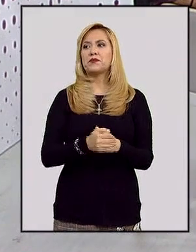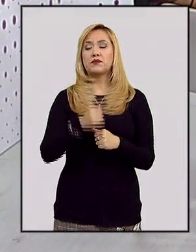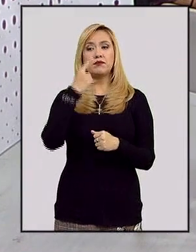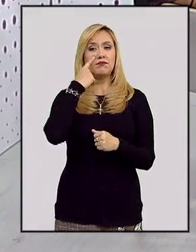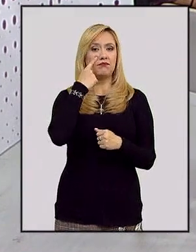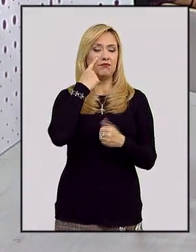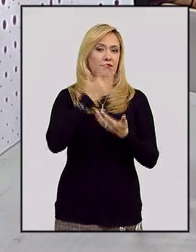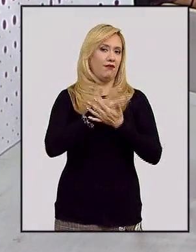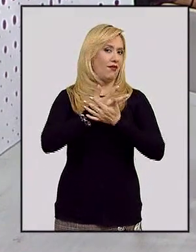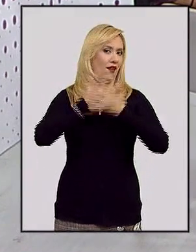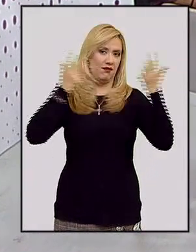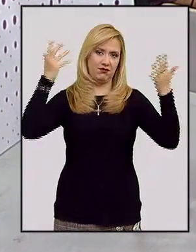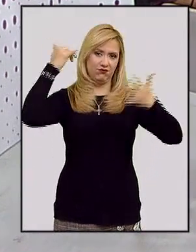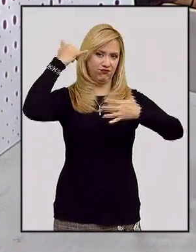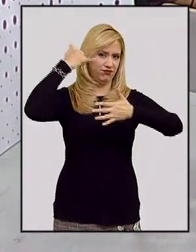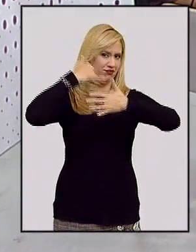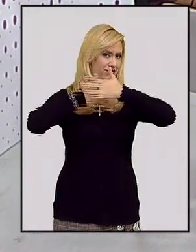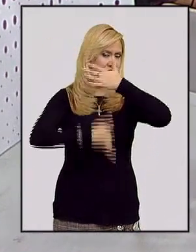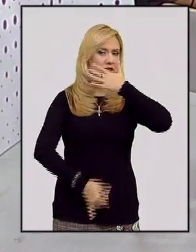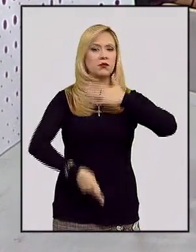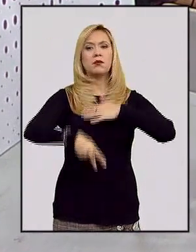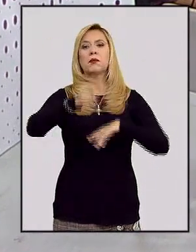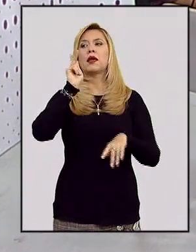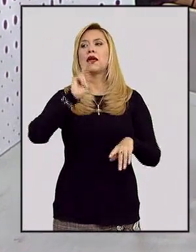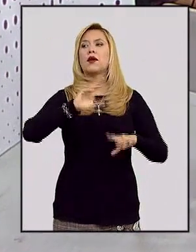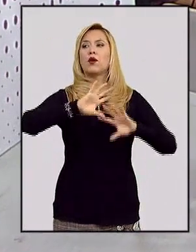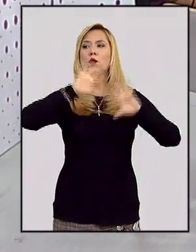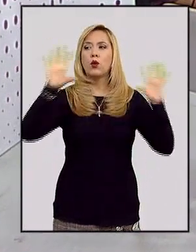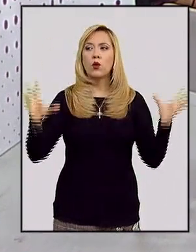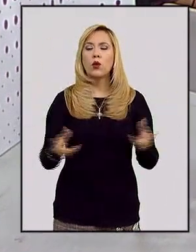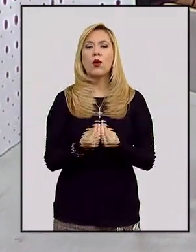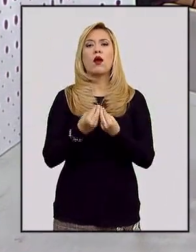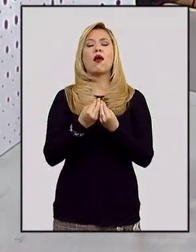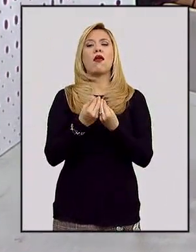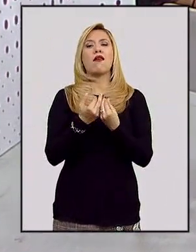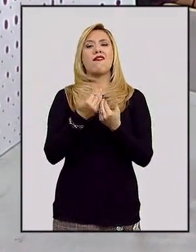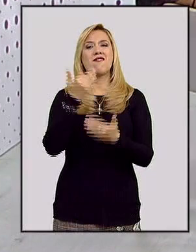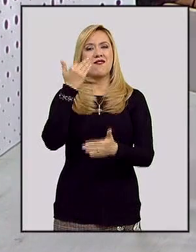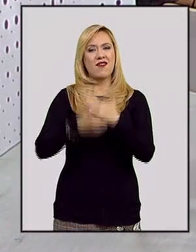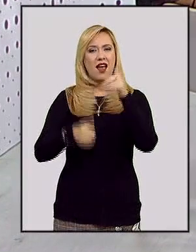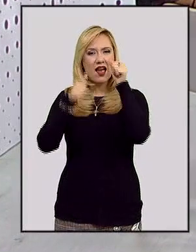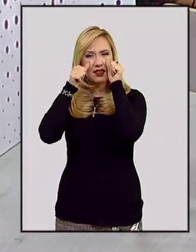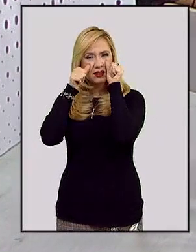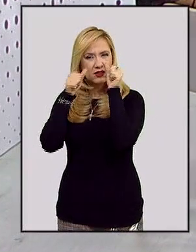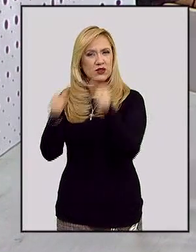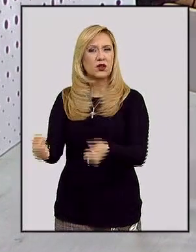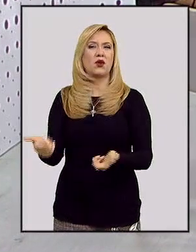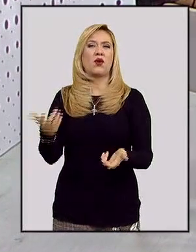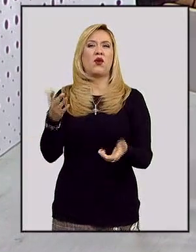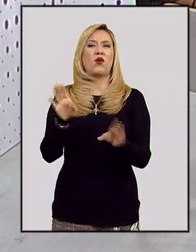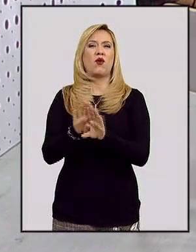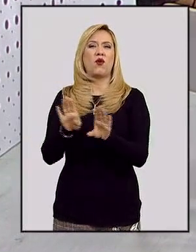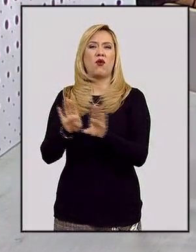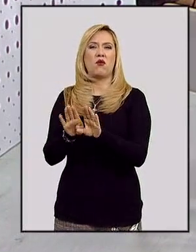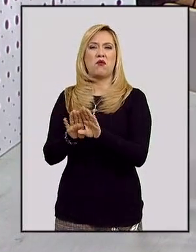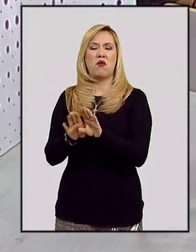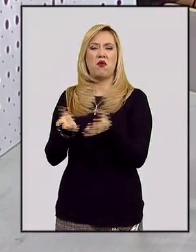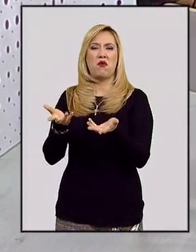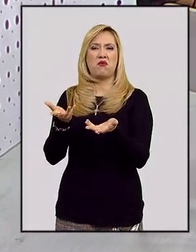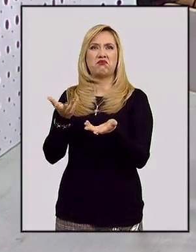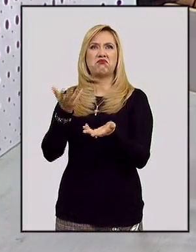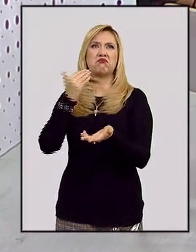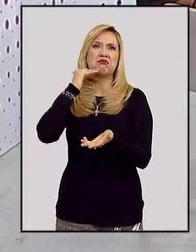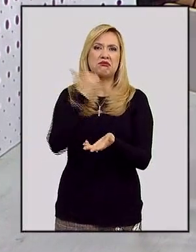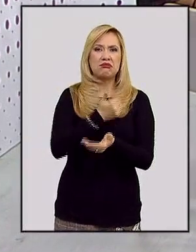enorme, pero justo tiene que ver con todos estos maltratos y en realidad esta violencia que sufren las